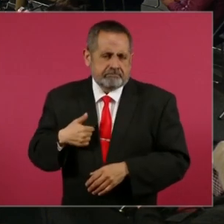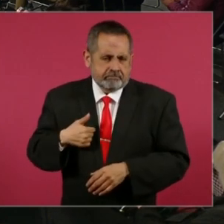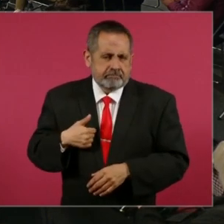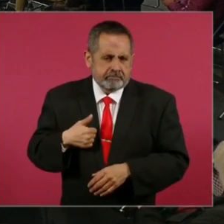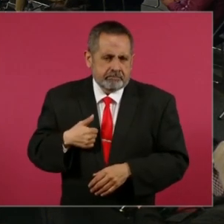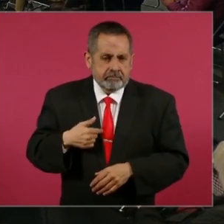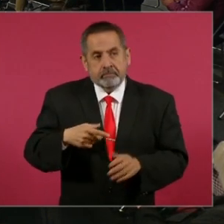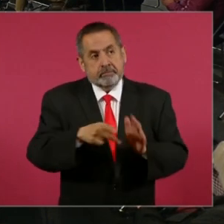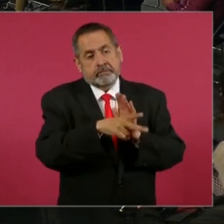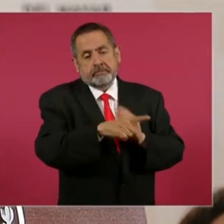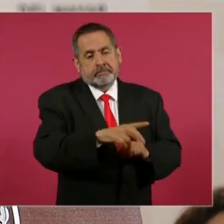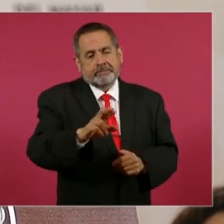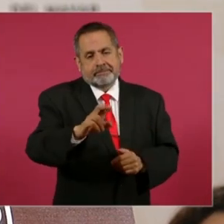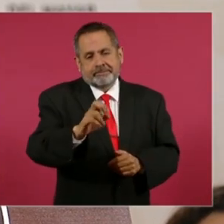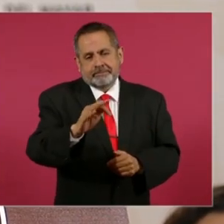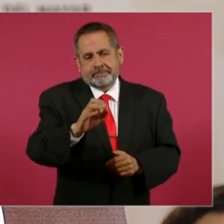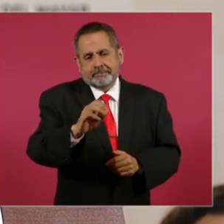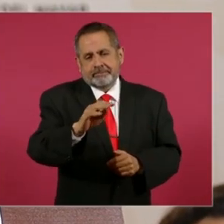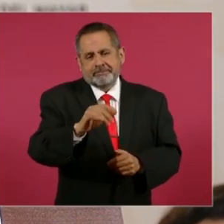o en Reforma,